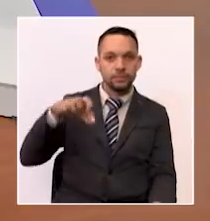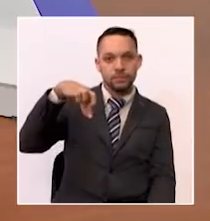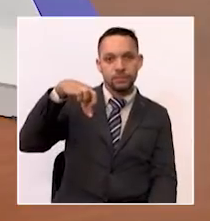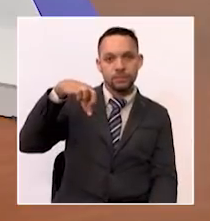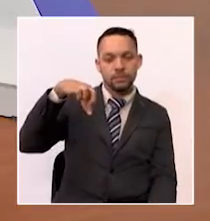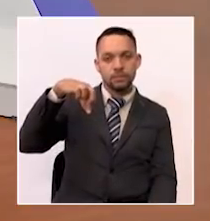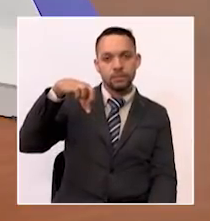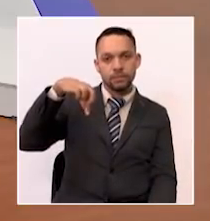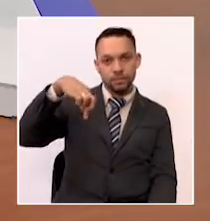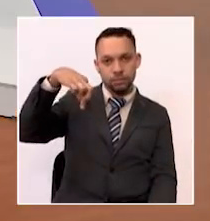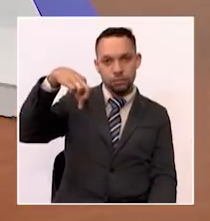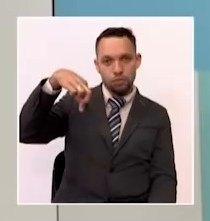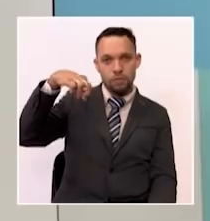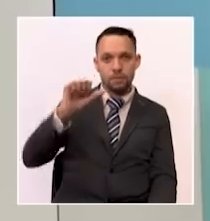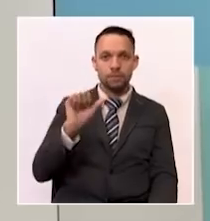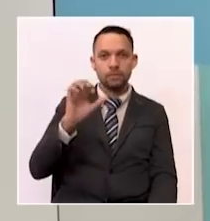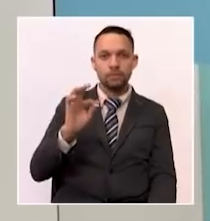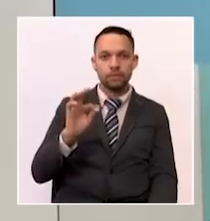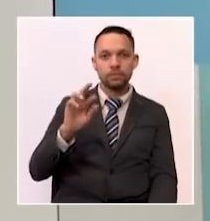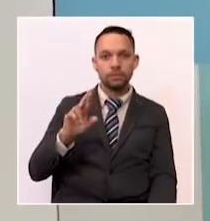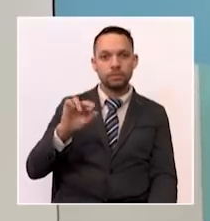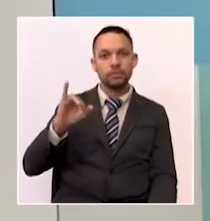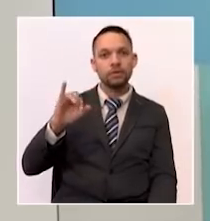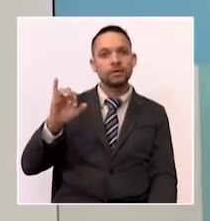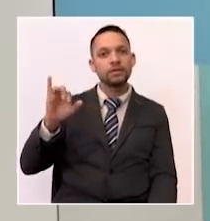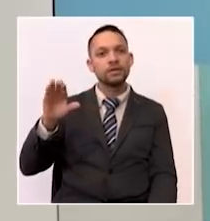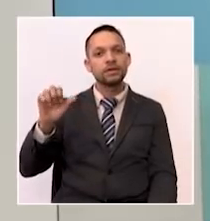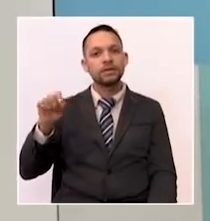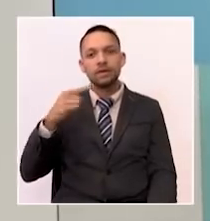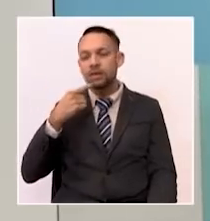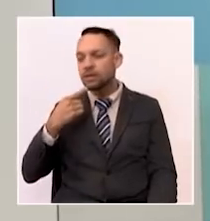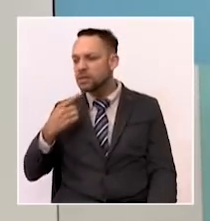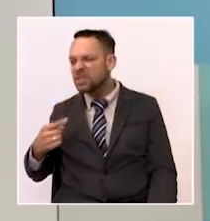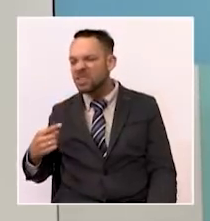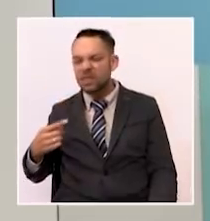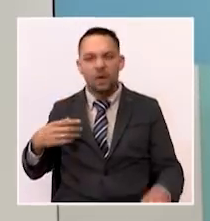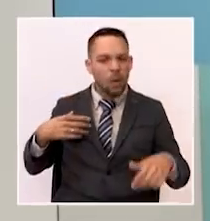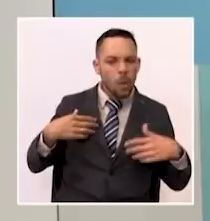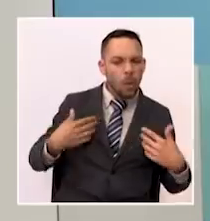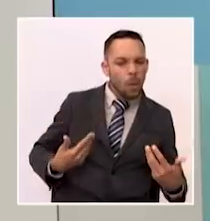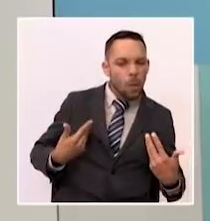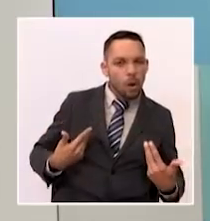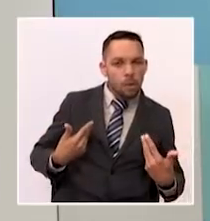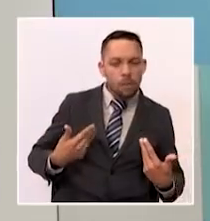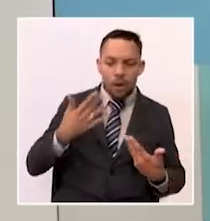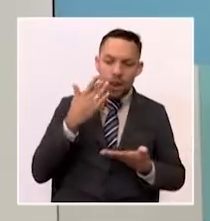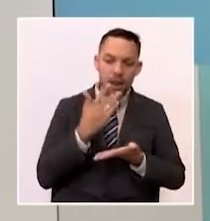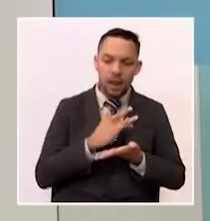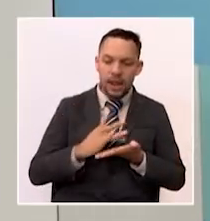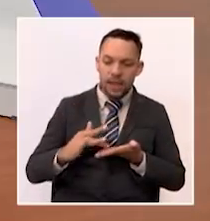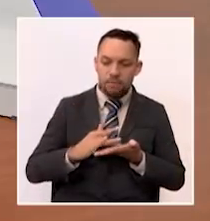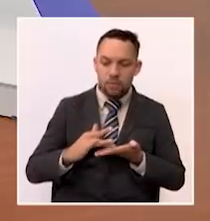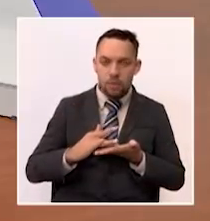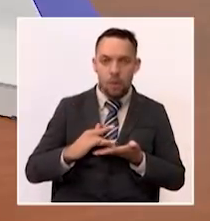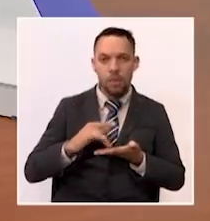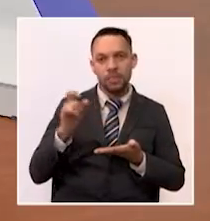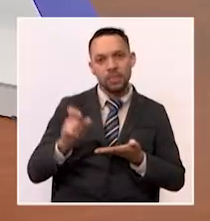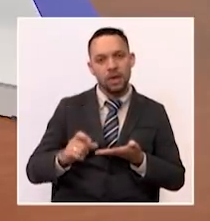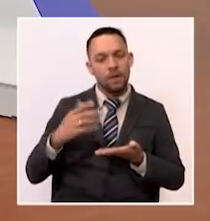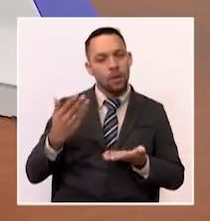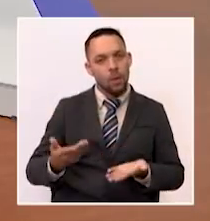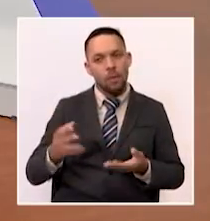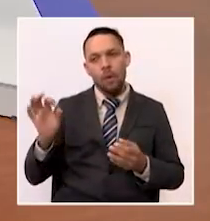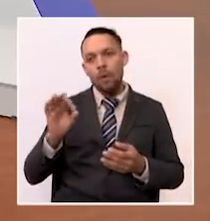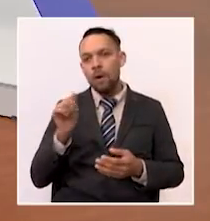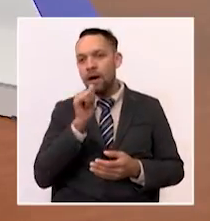Y aprovechando que usted habla sobre esto, Doc, ella dice, ¿cómo es la forma entonces de lavarse la vagina y qué otros productos diferentes al